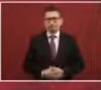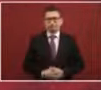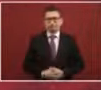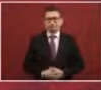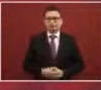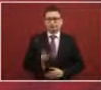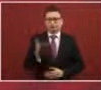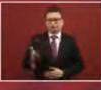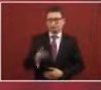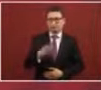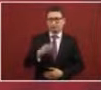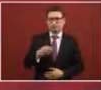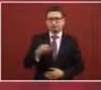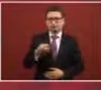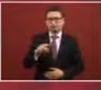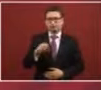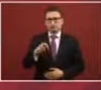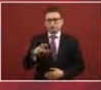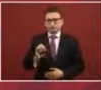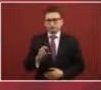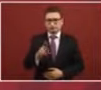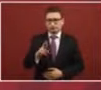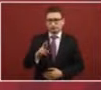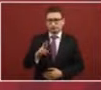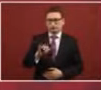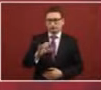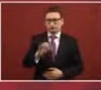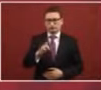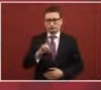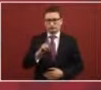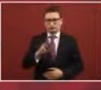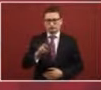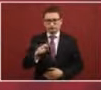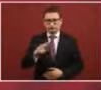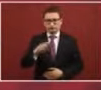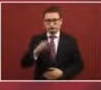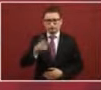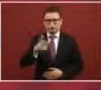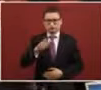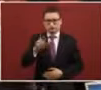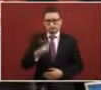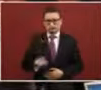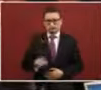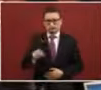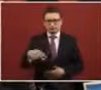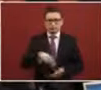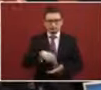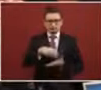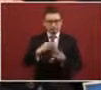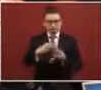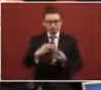el maestro Ricardo Rodríguez les explica sobre este asunto.